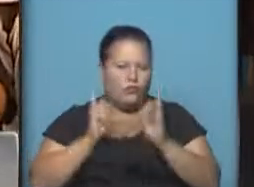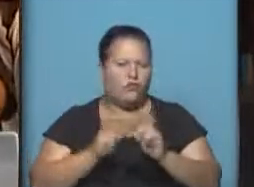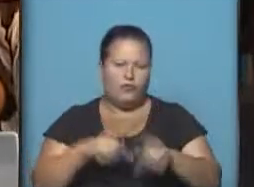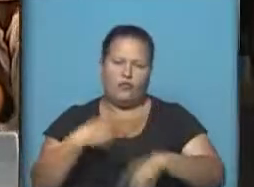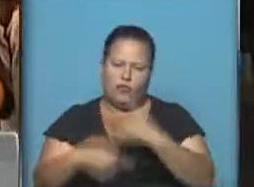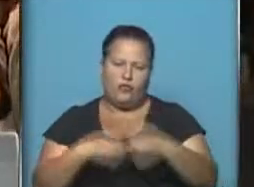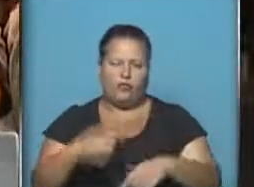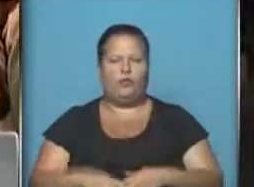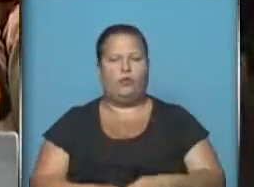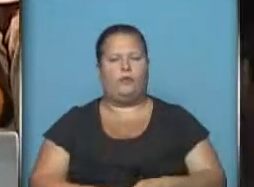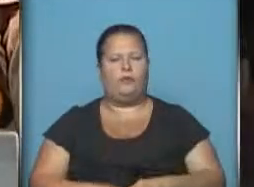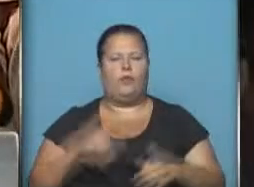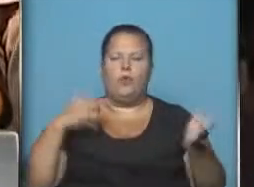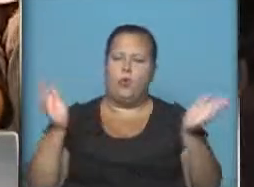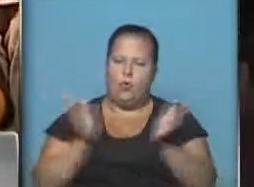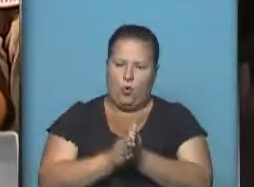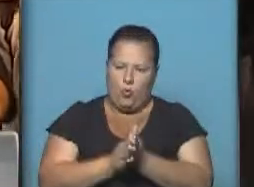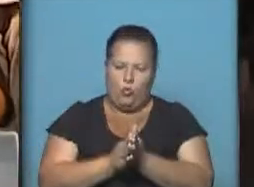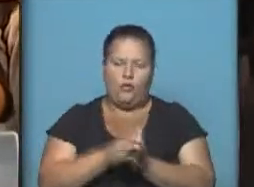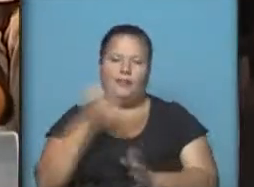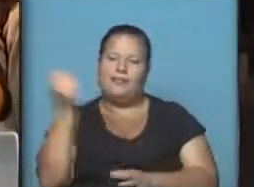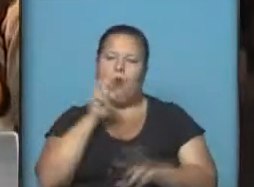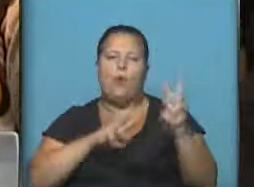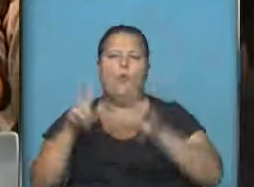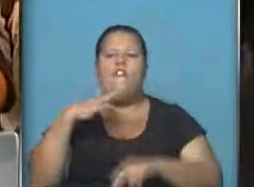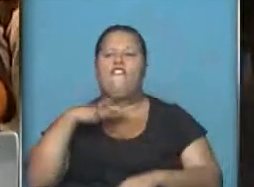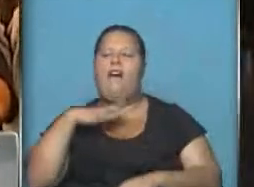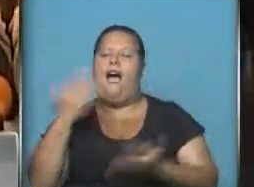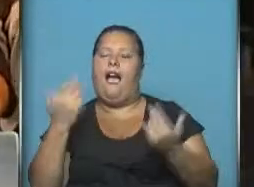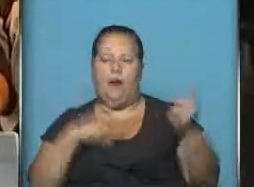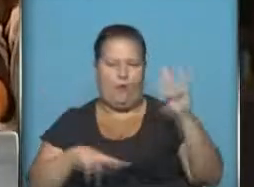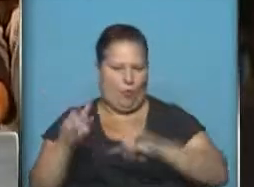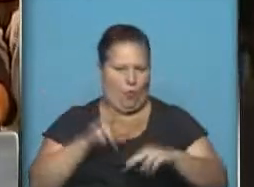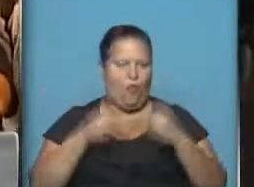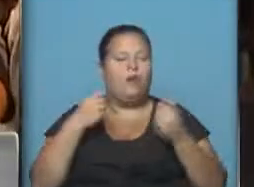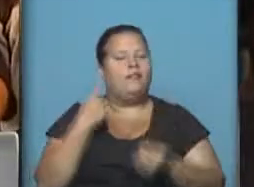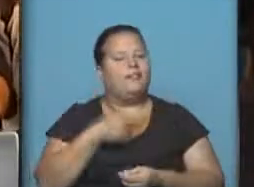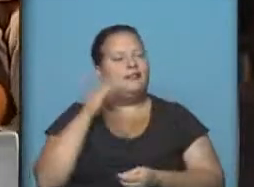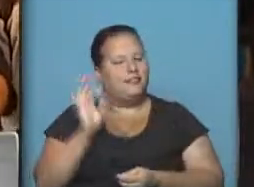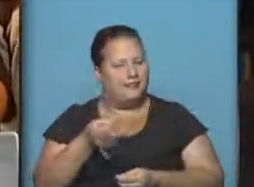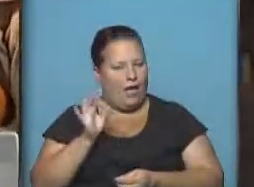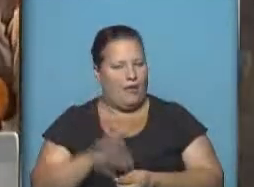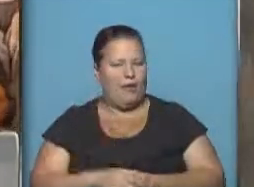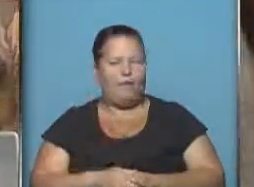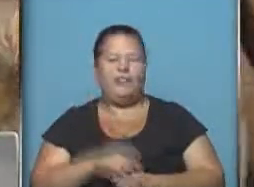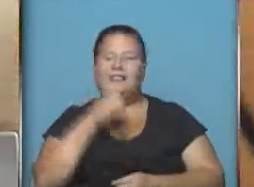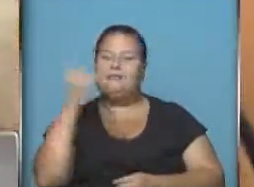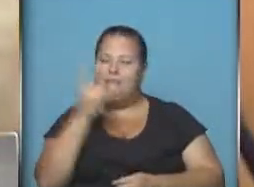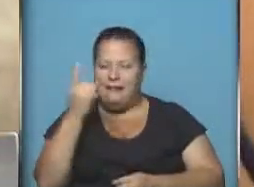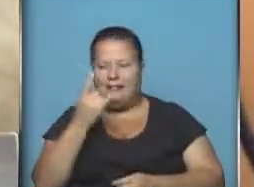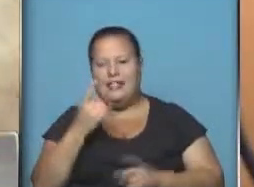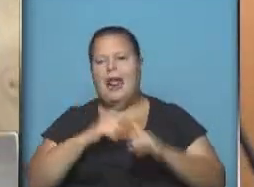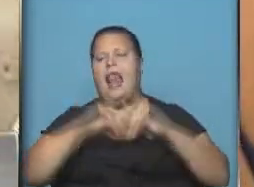vamos a seguir juntos buscando a todos los que faltan, porque sabemos que la mentira no puede